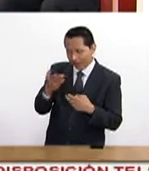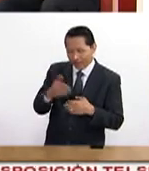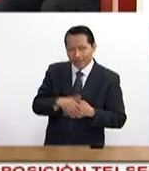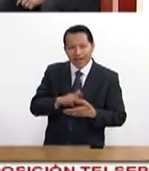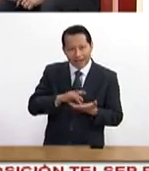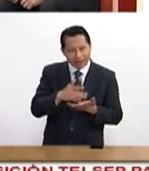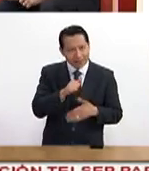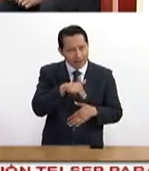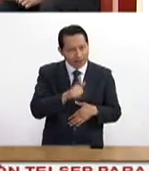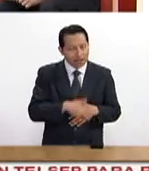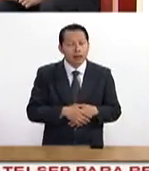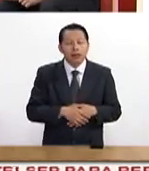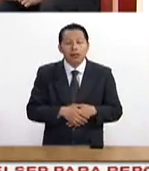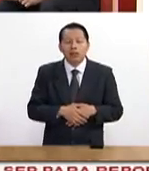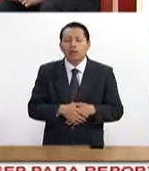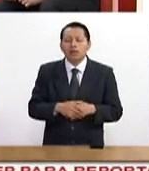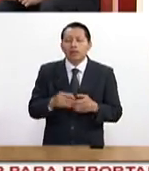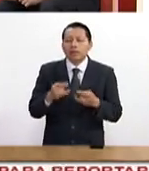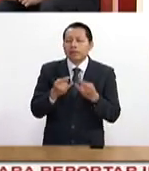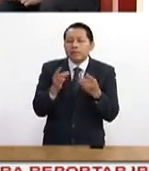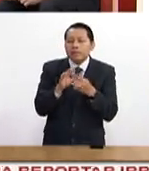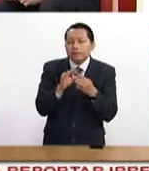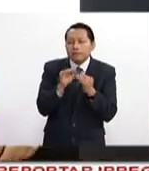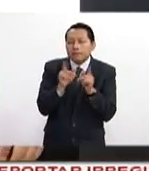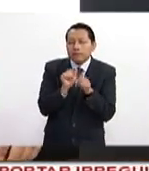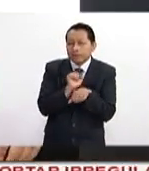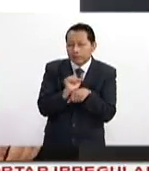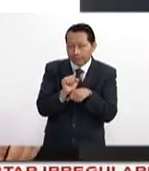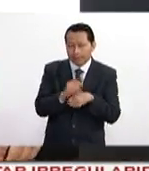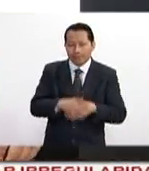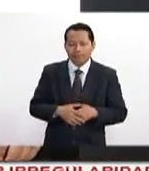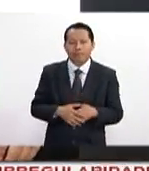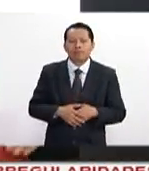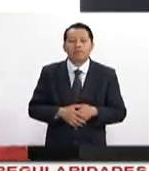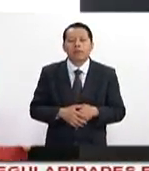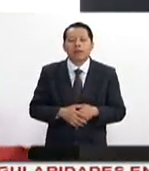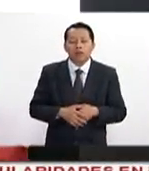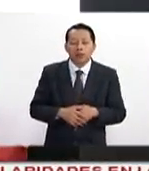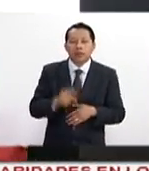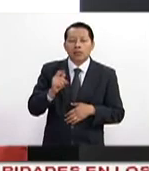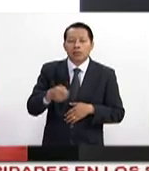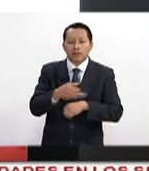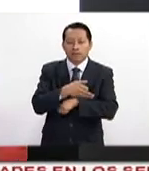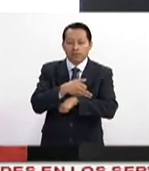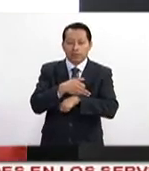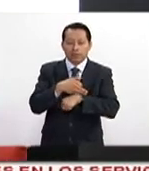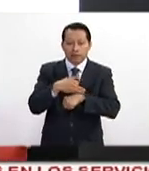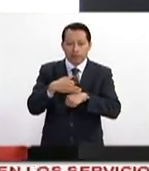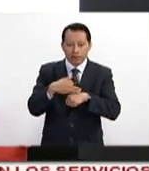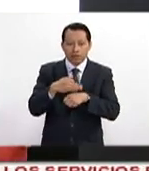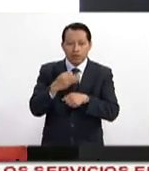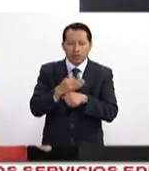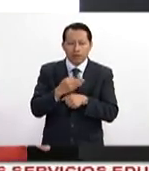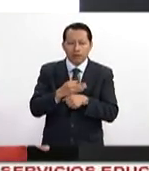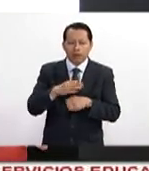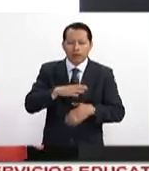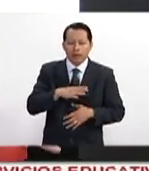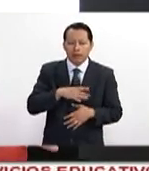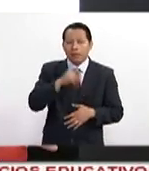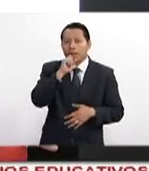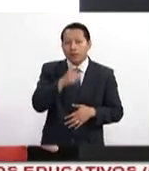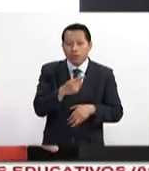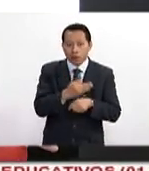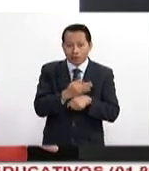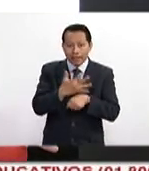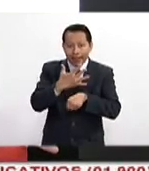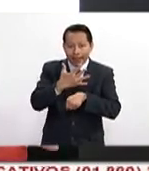nada, platícanos, ¿cómo ha sido un poquito la historia? Bueno, mira, la familia, la actual generación pertenece a la